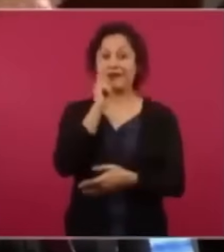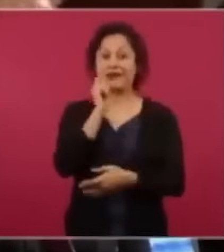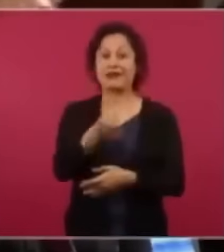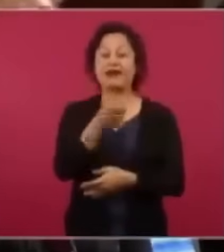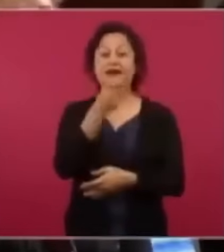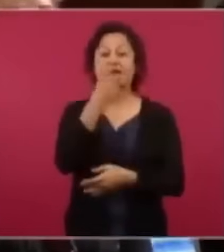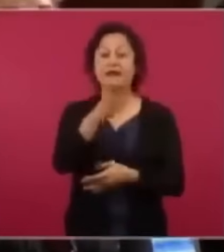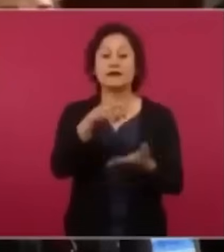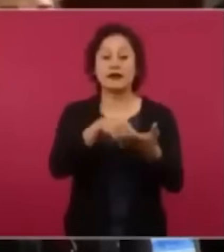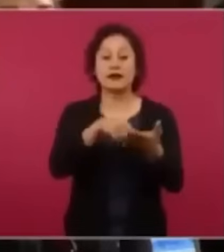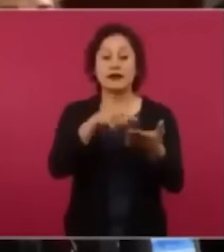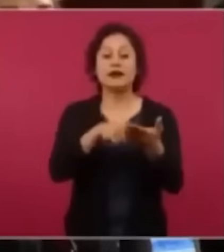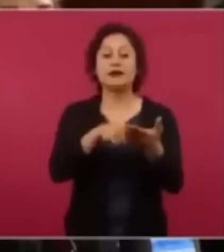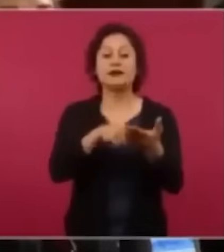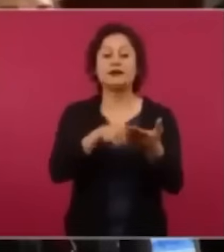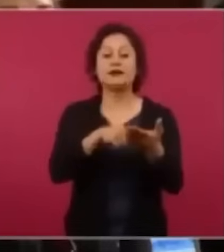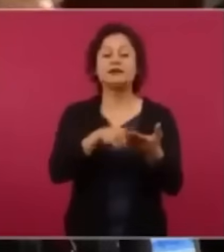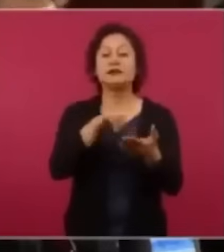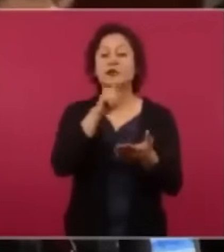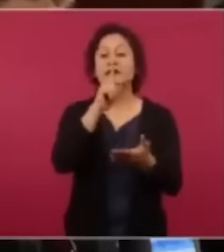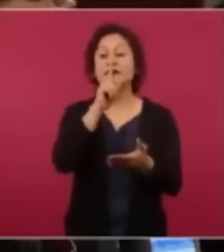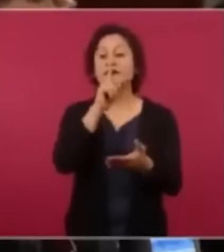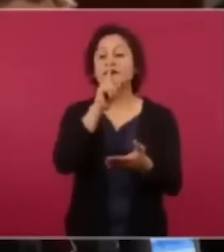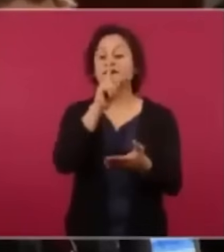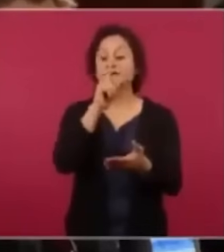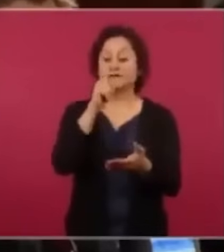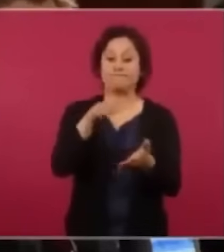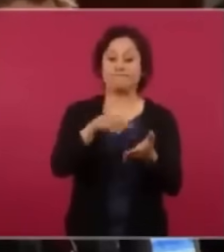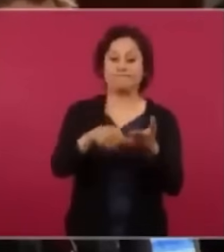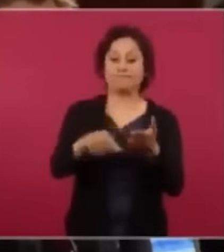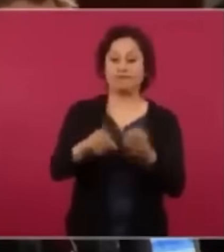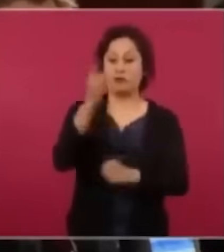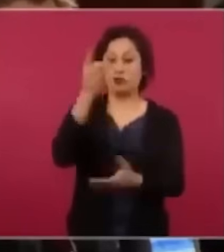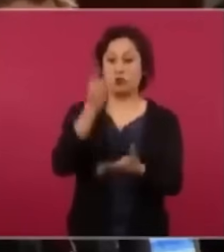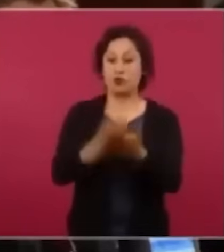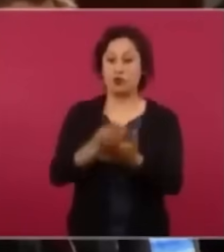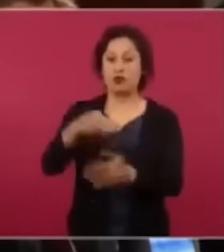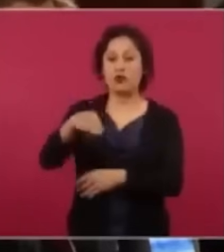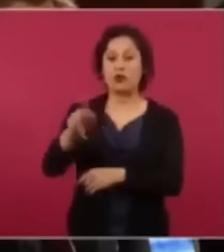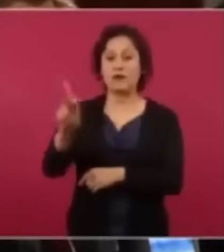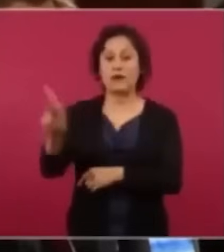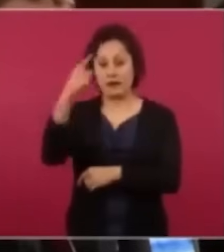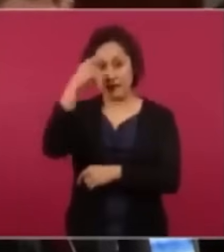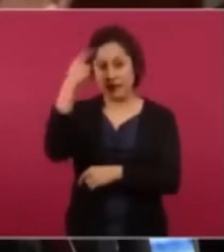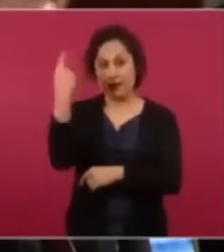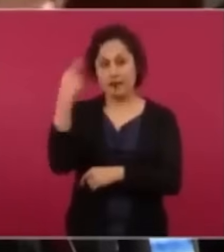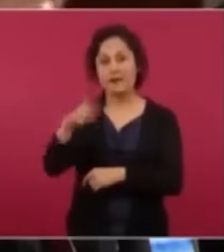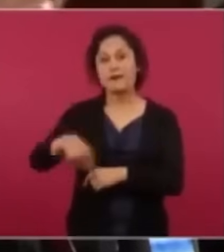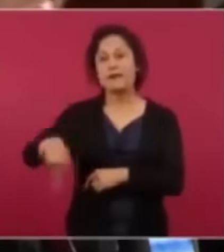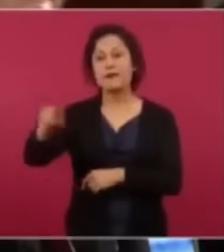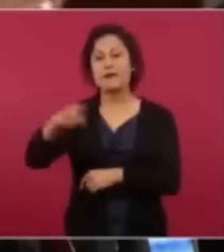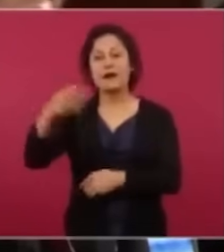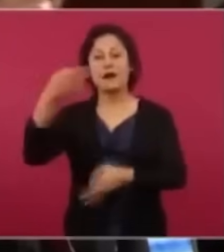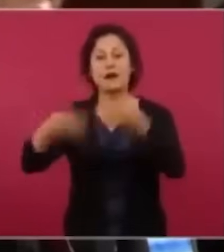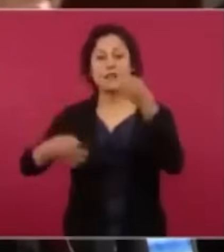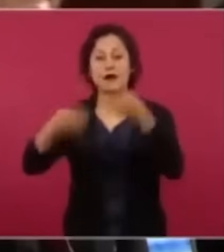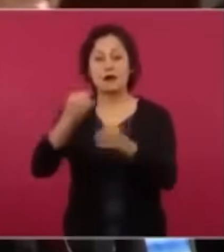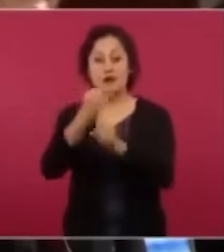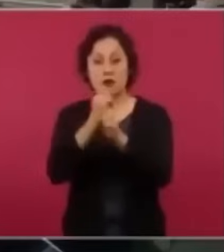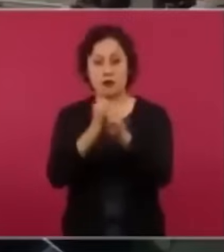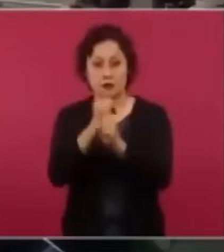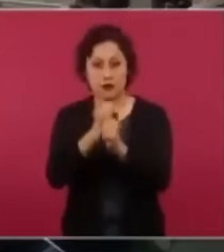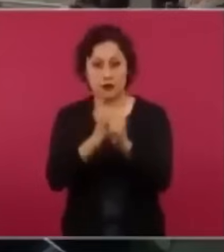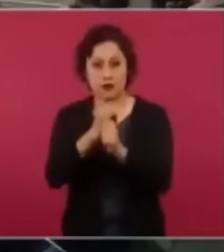carácter confidencial a la policía ministerial para que sirva como elemento de juicio para su investigación, sin agregarse a